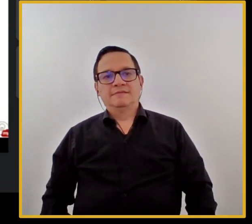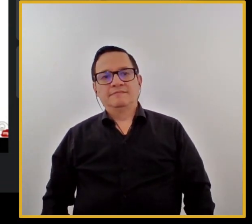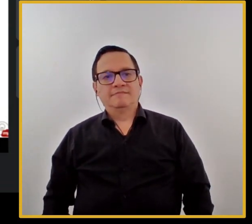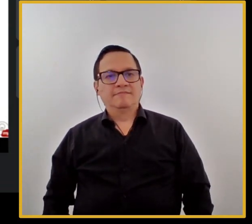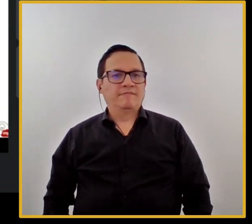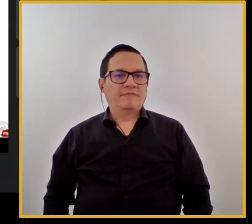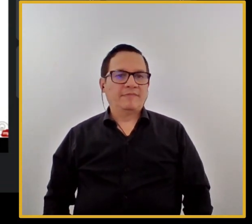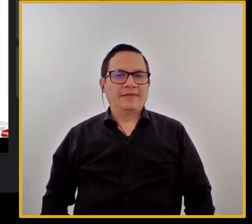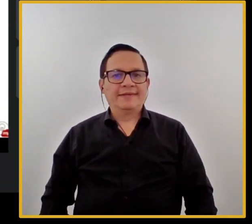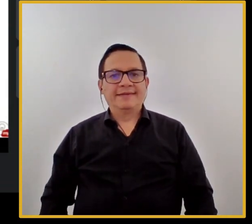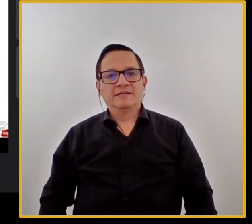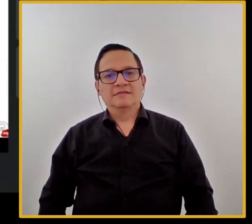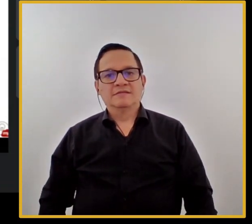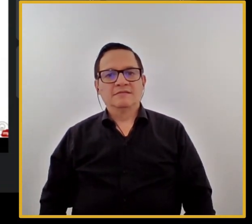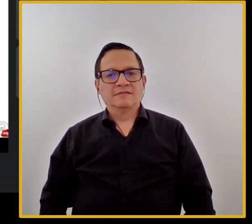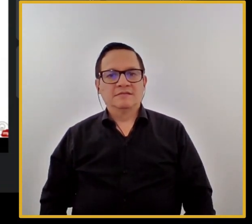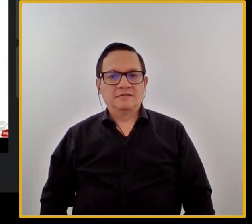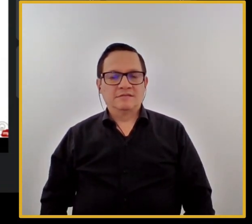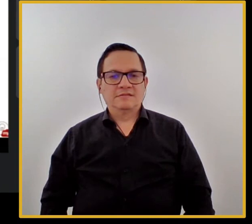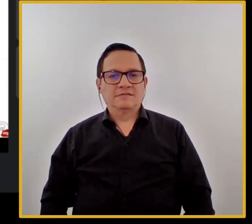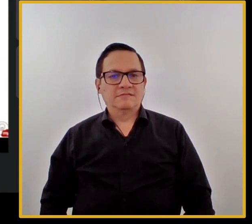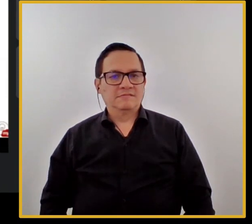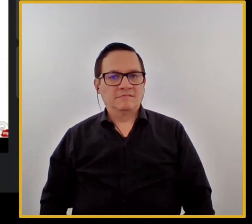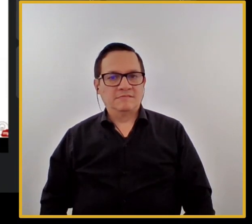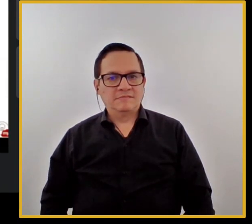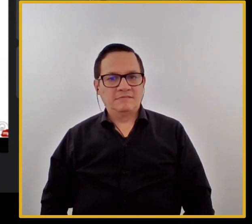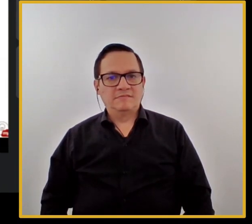Y ya cuando ya he hecho allí,